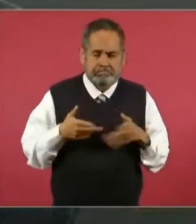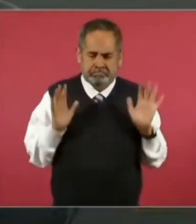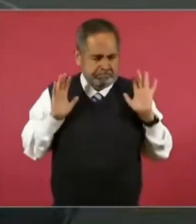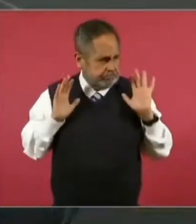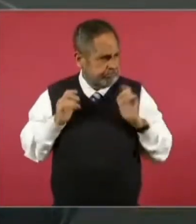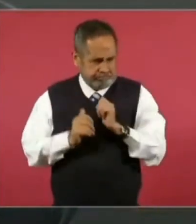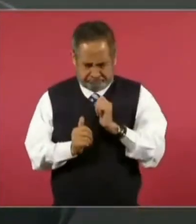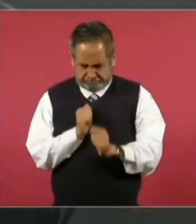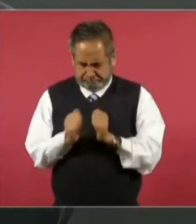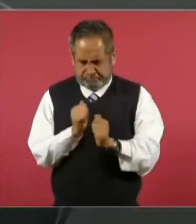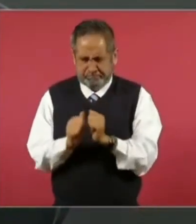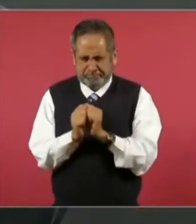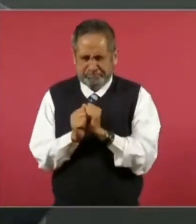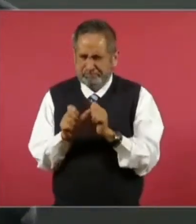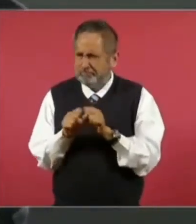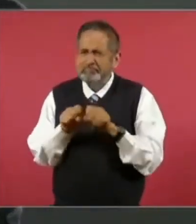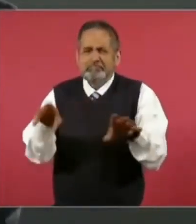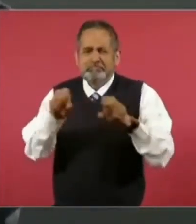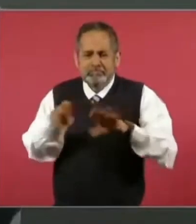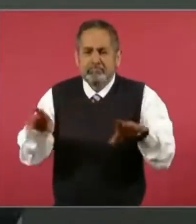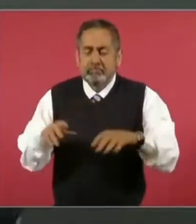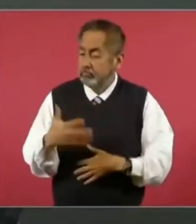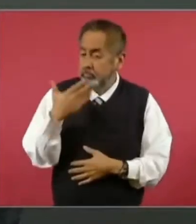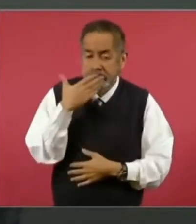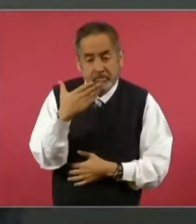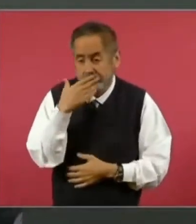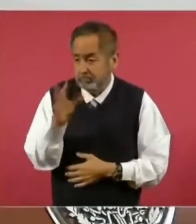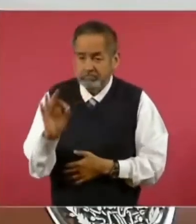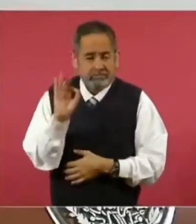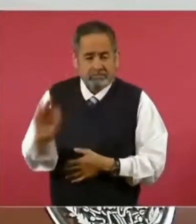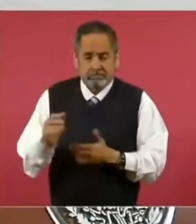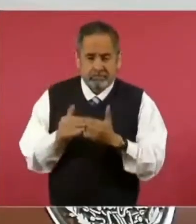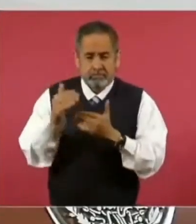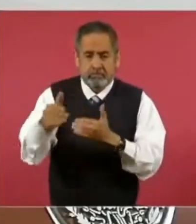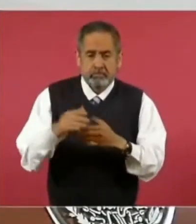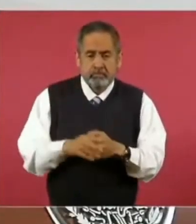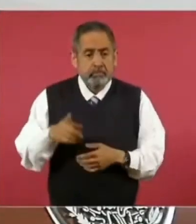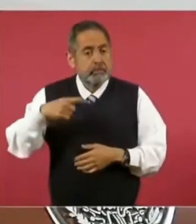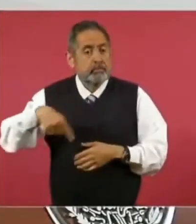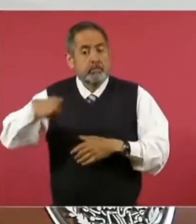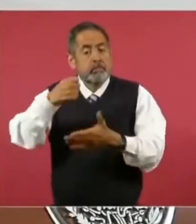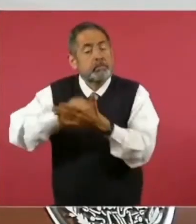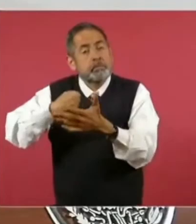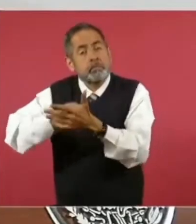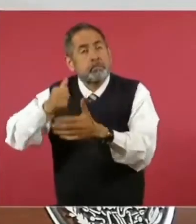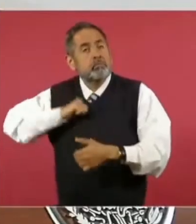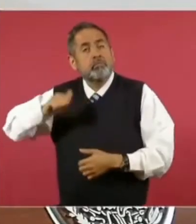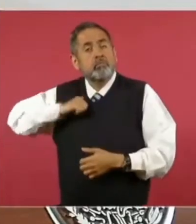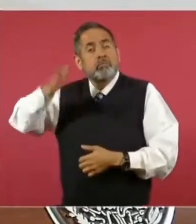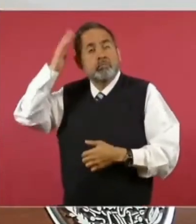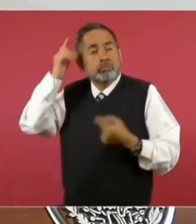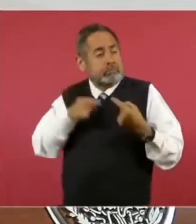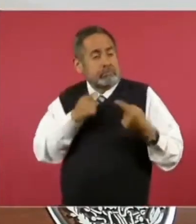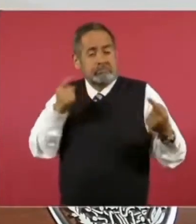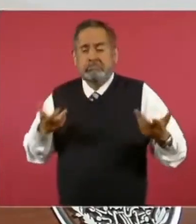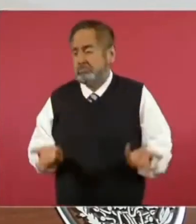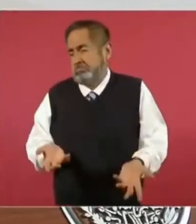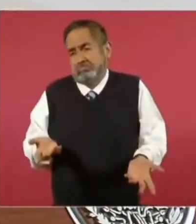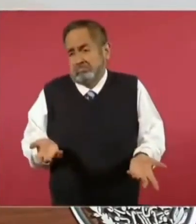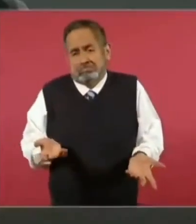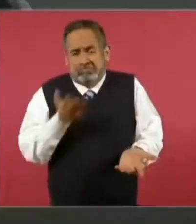de comunicación, es un avance para cuando nosotros luchamos en la oposición, que